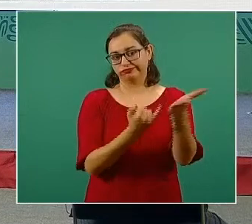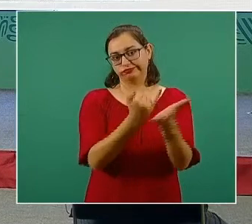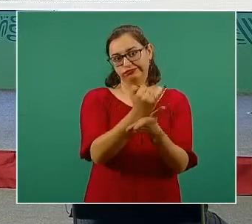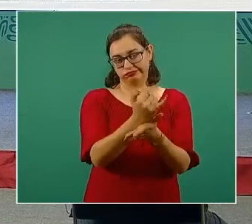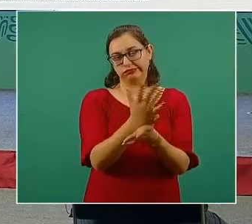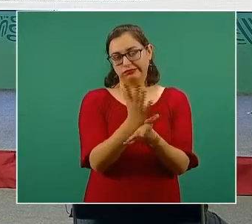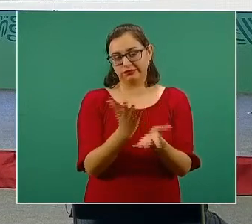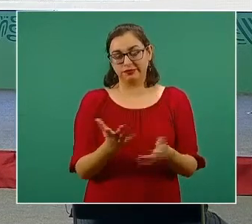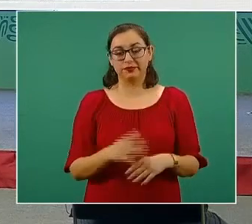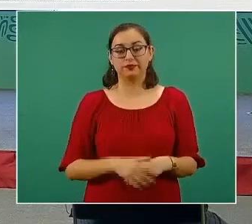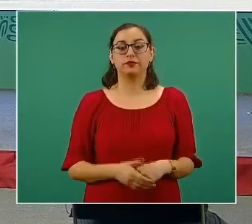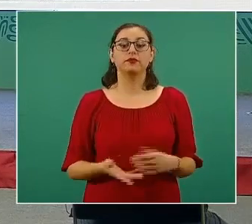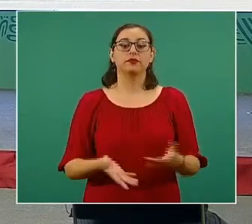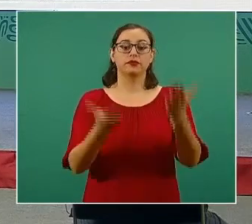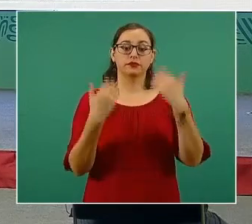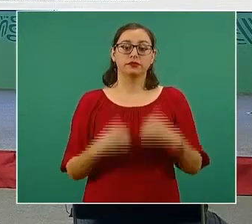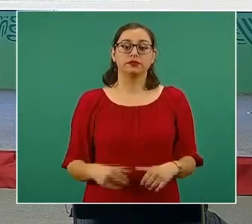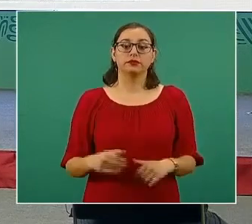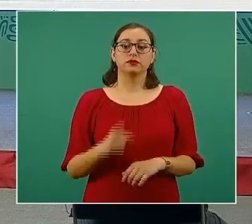política.